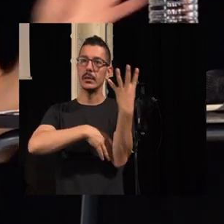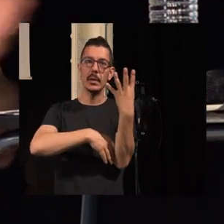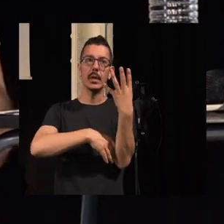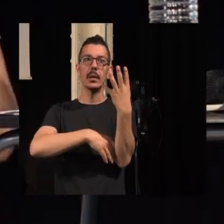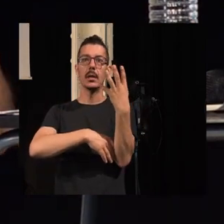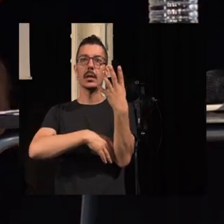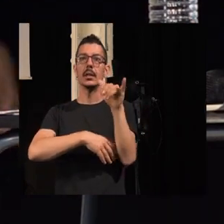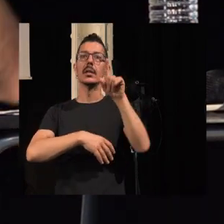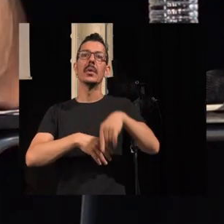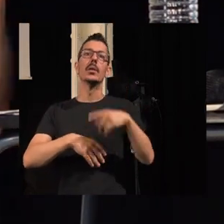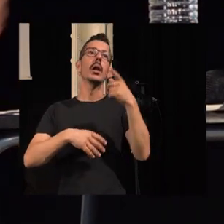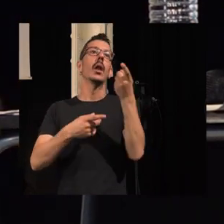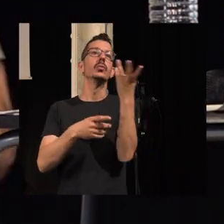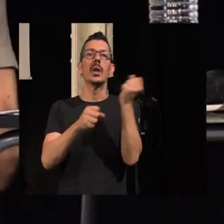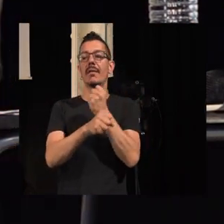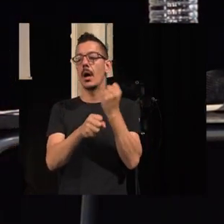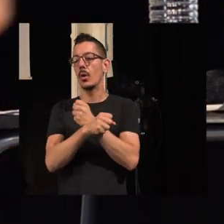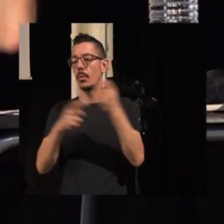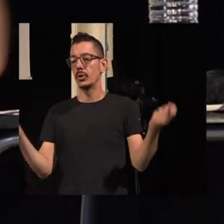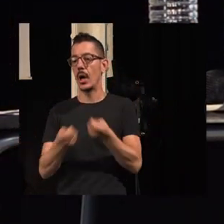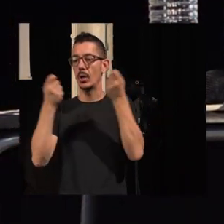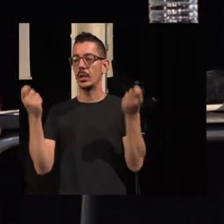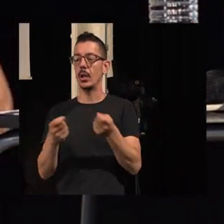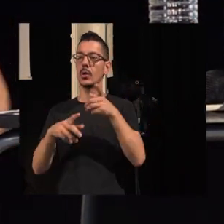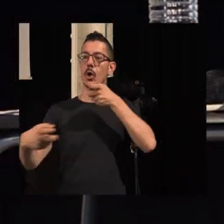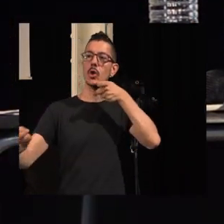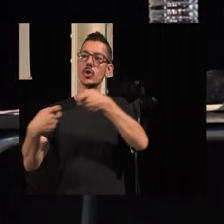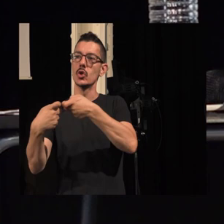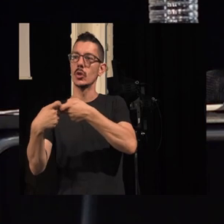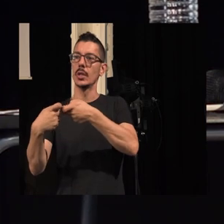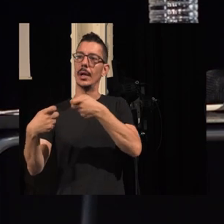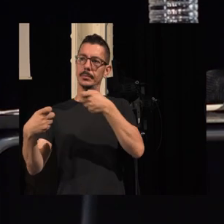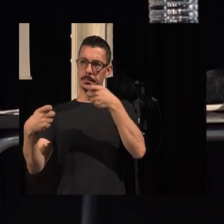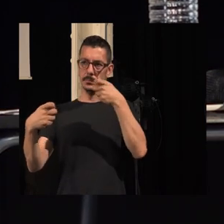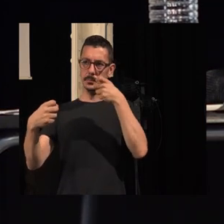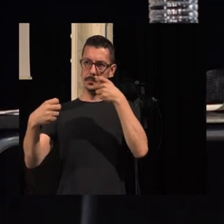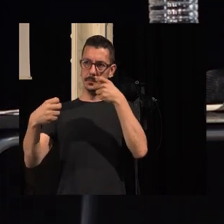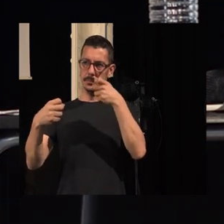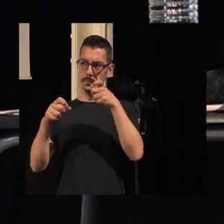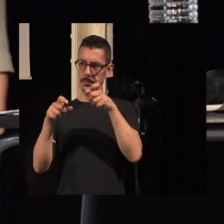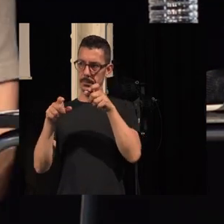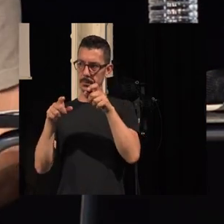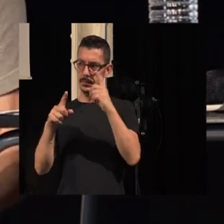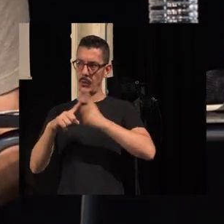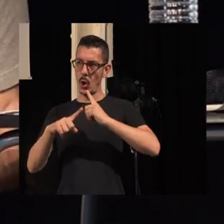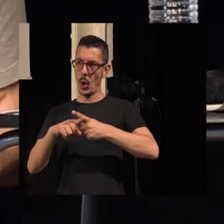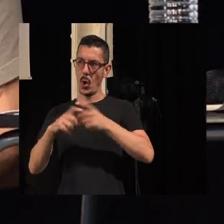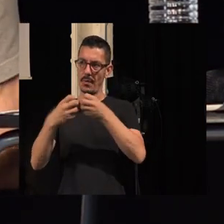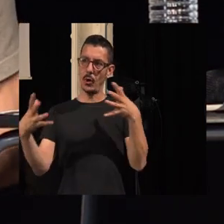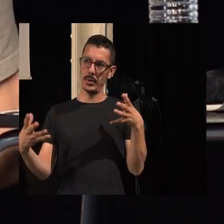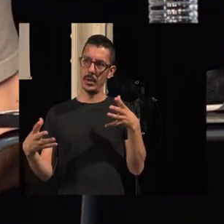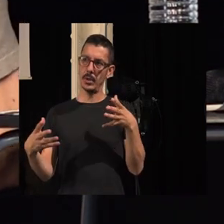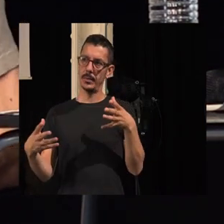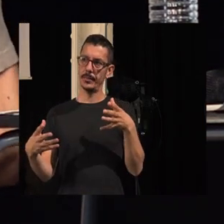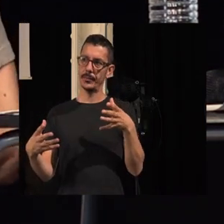eventualmente algún trabajo propagandístico general contra la homofobia o os aceptamos, ¿vale? Qué generosos somos. Pero